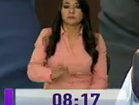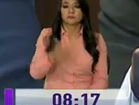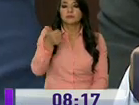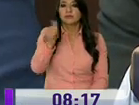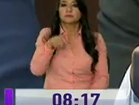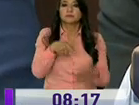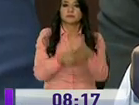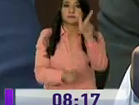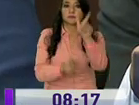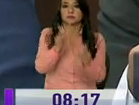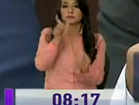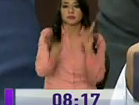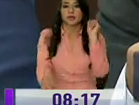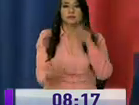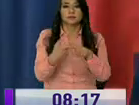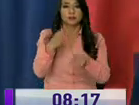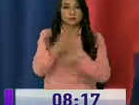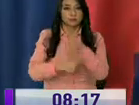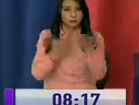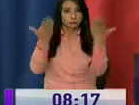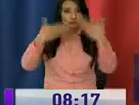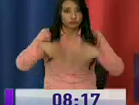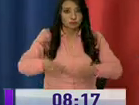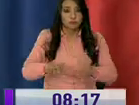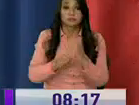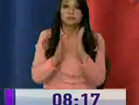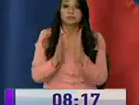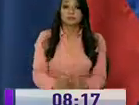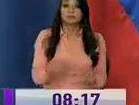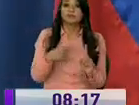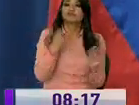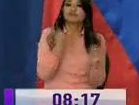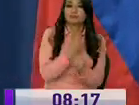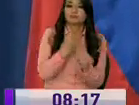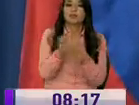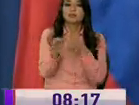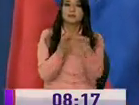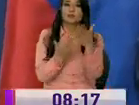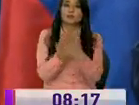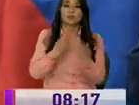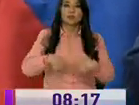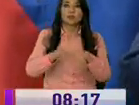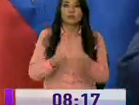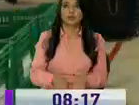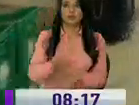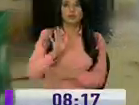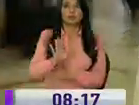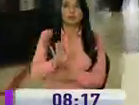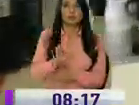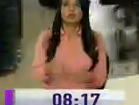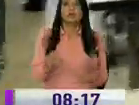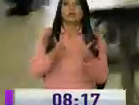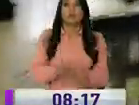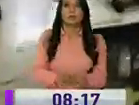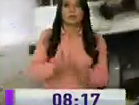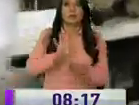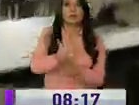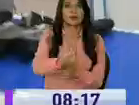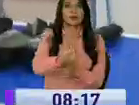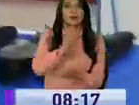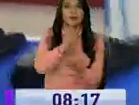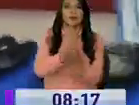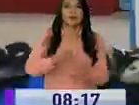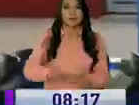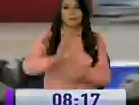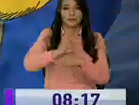10.000 personas hasta final de año. El ministro de Trabajo explicó las nuevas modalidades de contrato que se generarán y que irán acorde a la realidad que